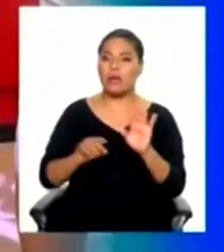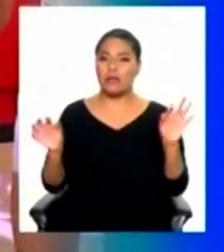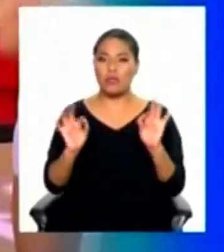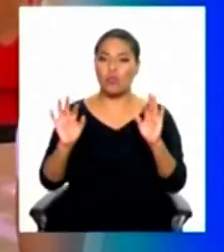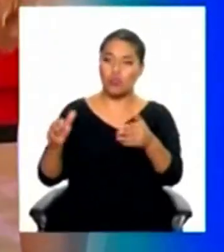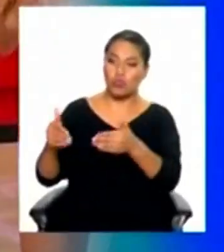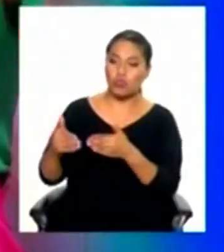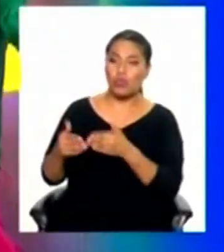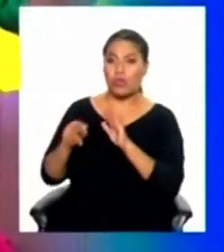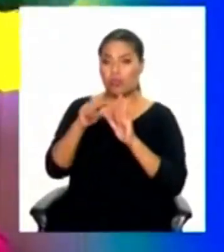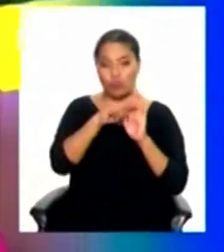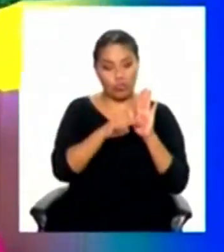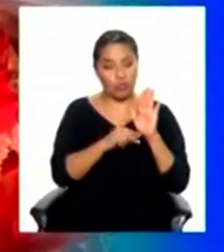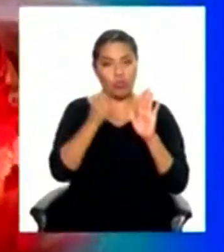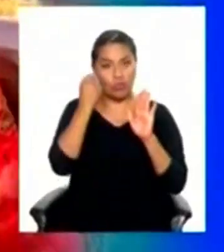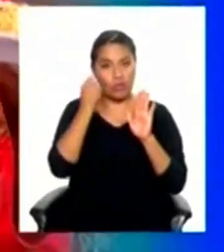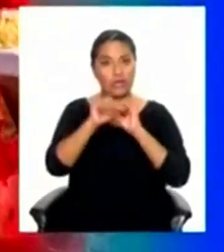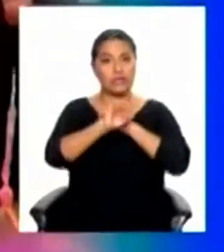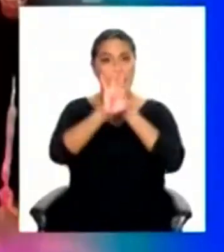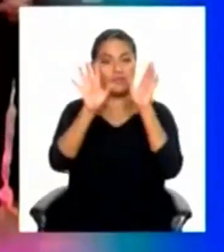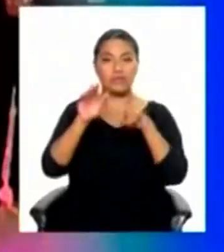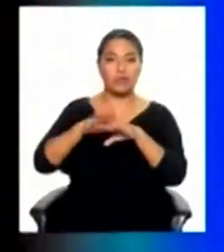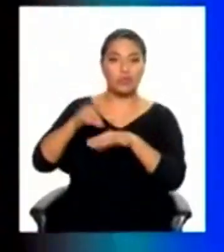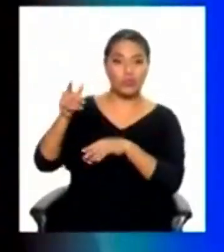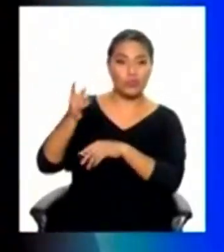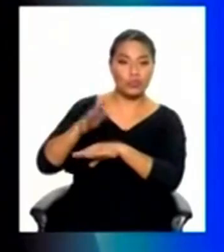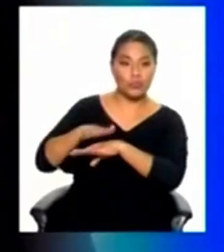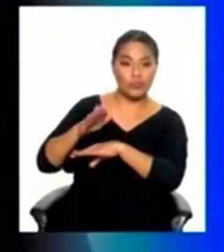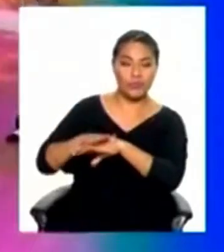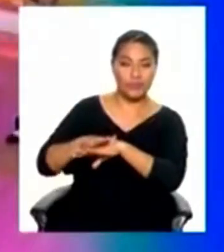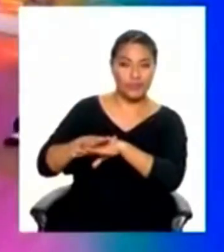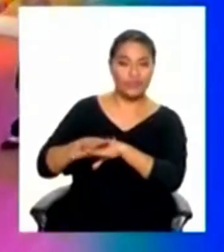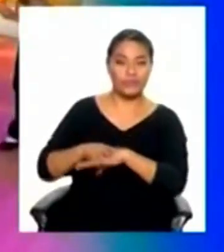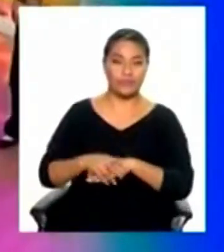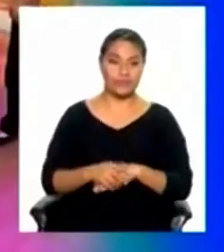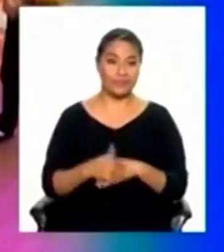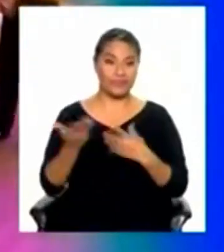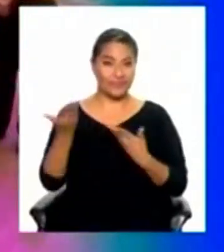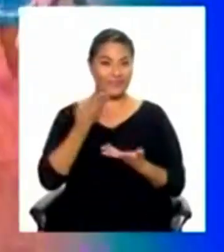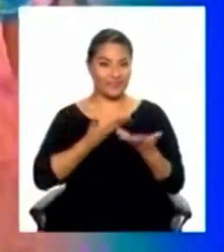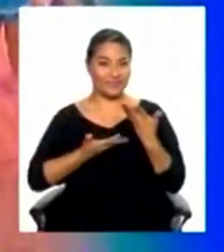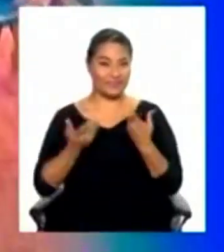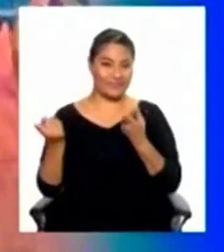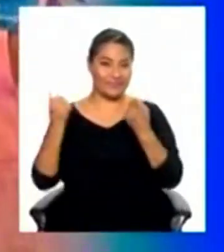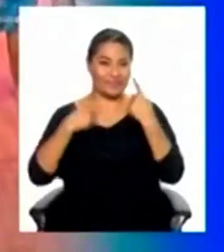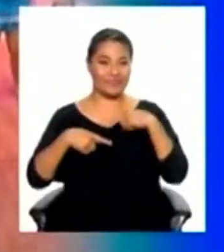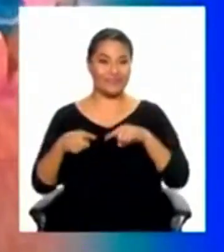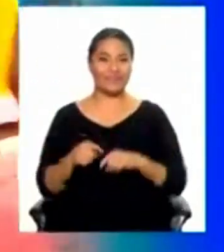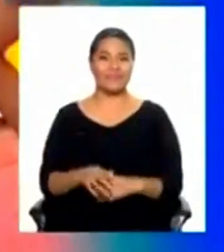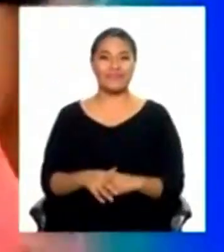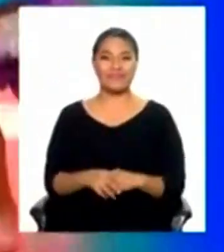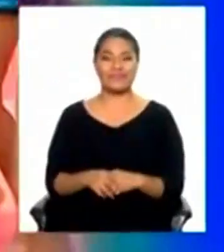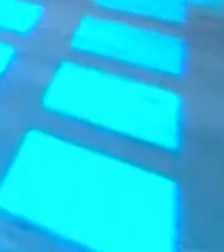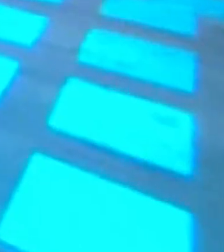usar estas normas con mayor Claridad para No justamente ir en su contra no esto es diálogo abierto volvemos